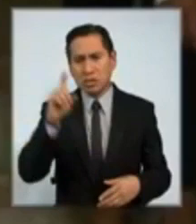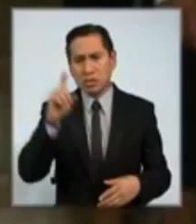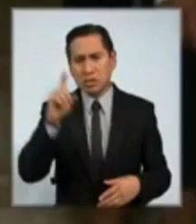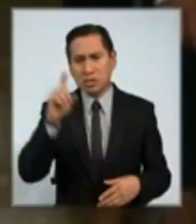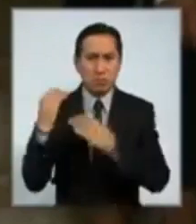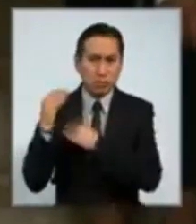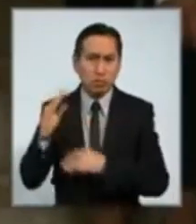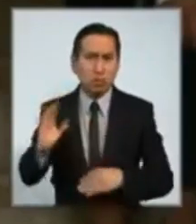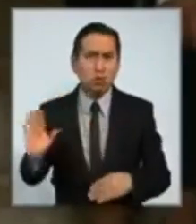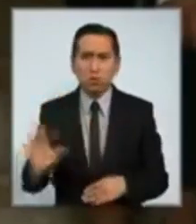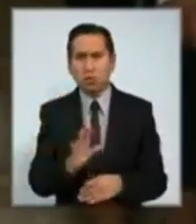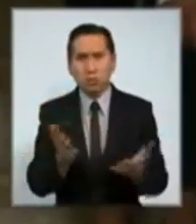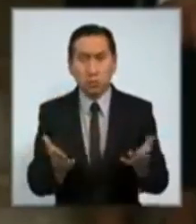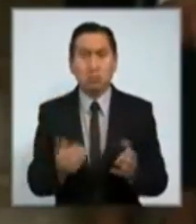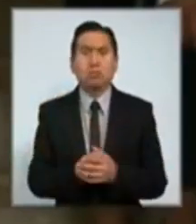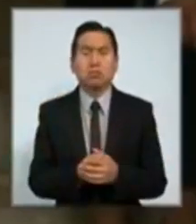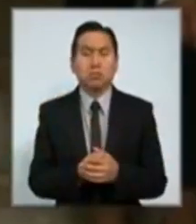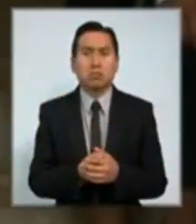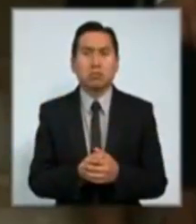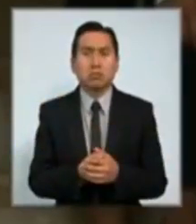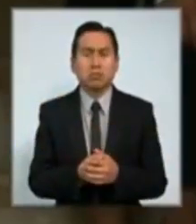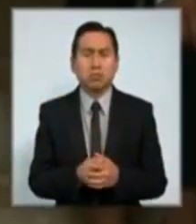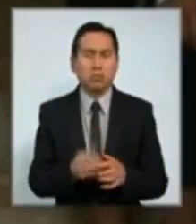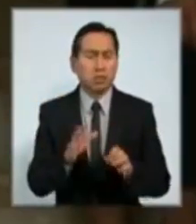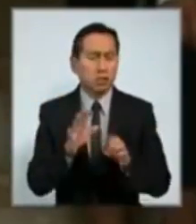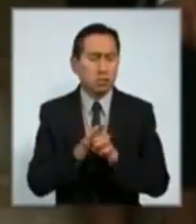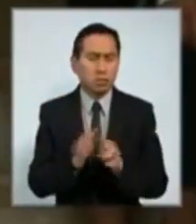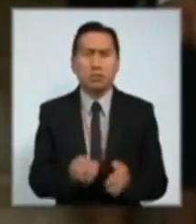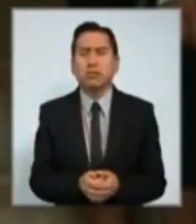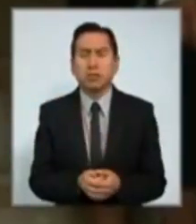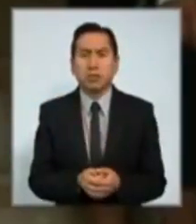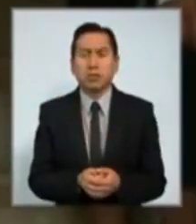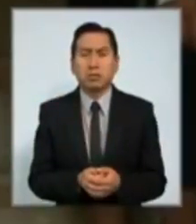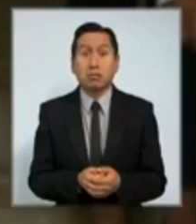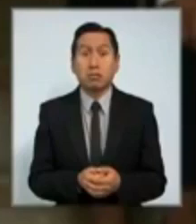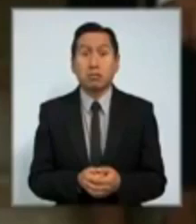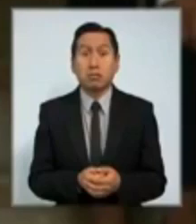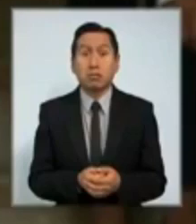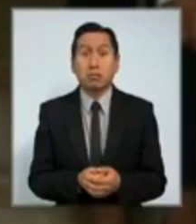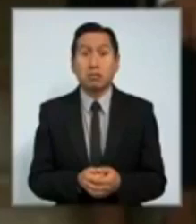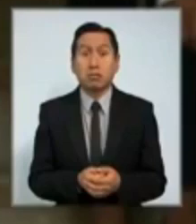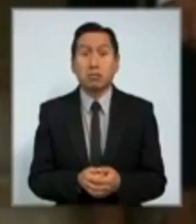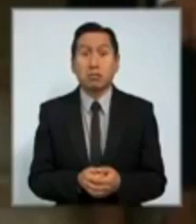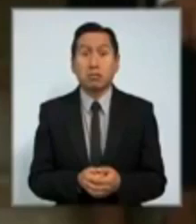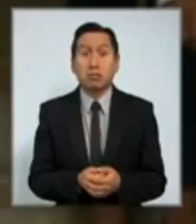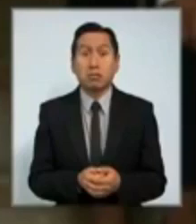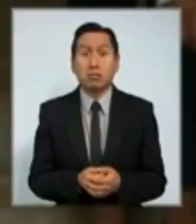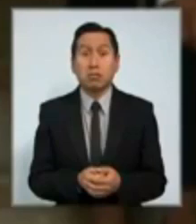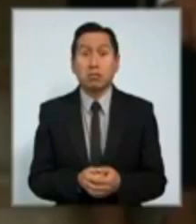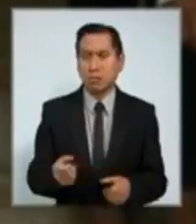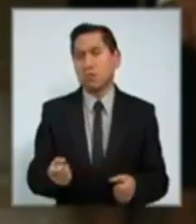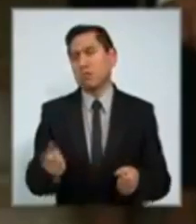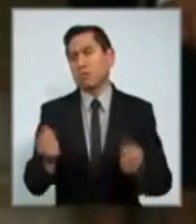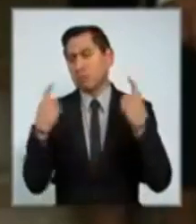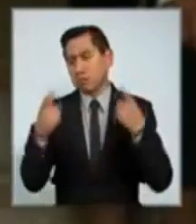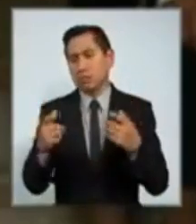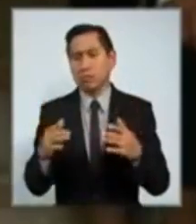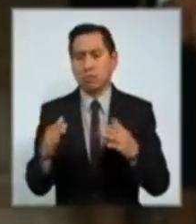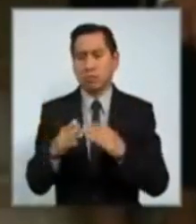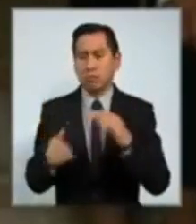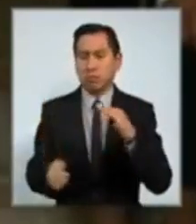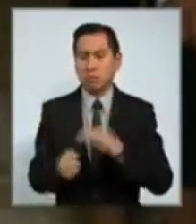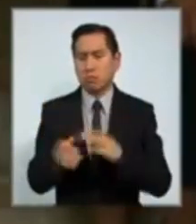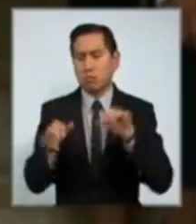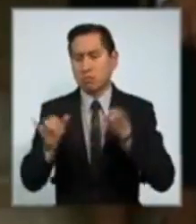toca. No es posible que haya gente que no cumpla la cuarentena y la